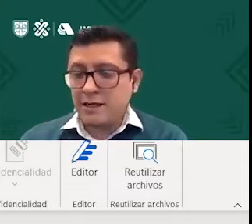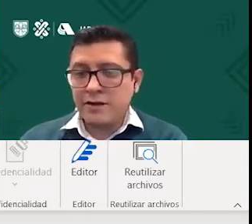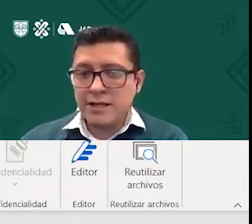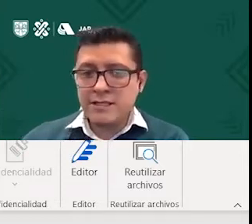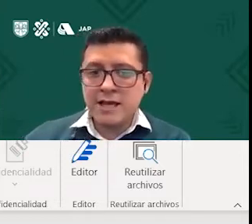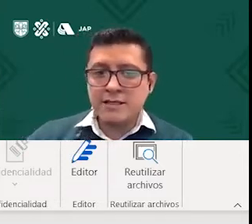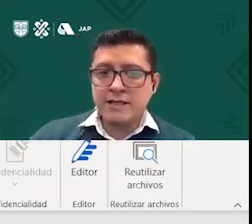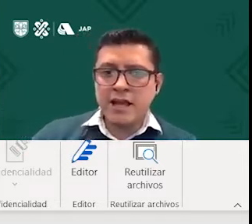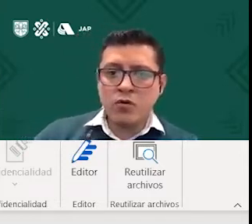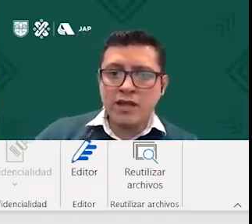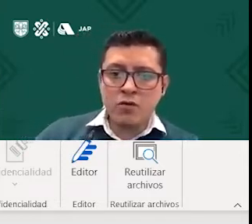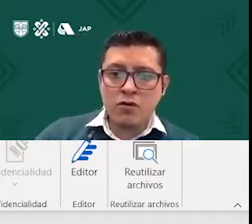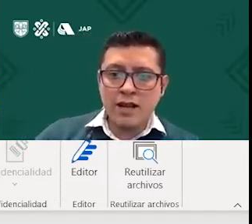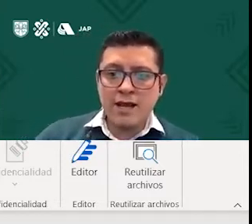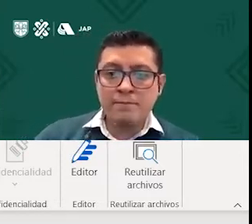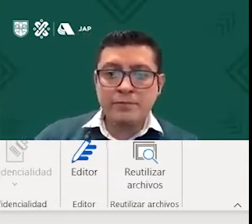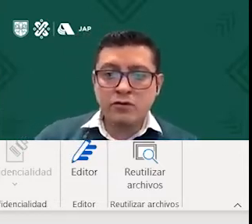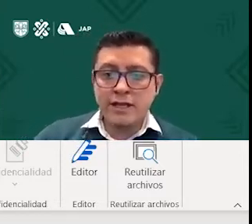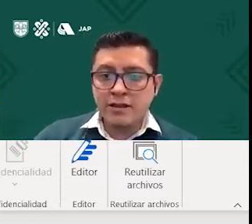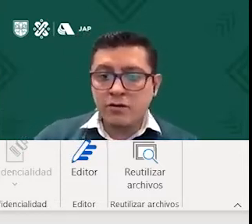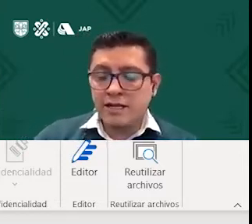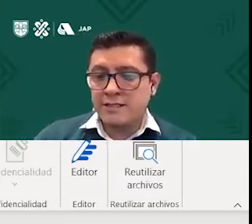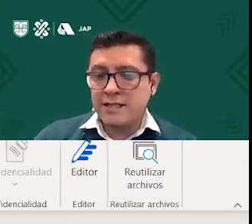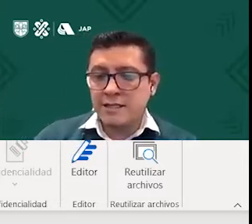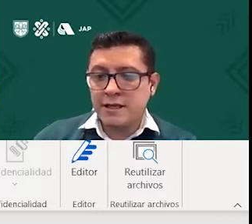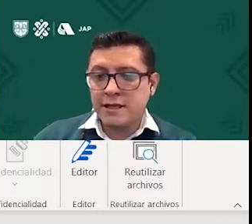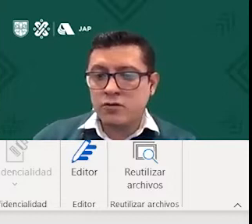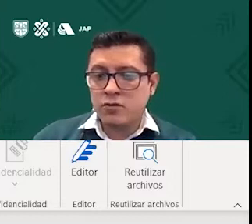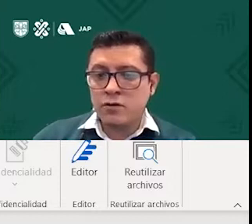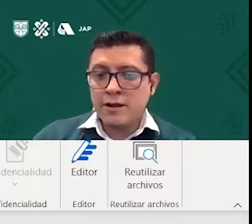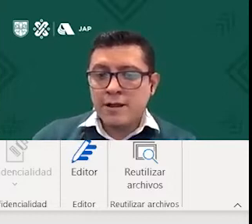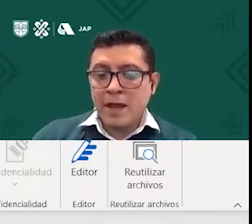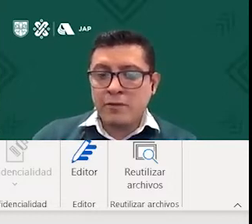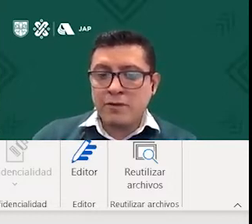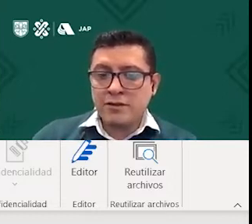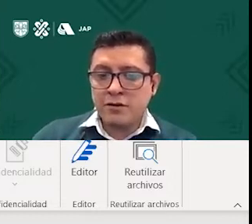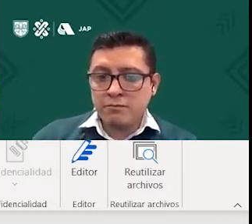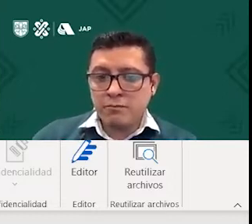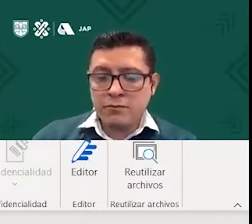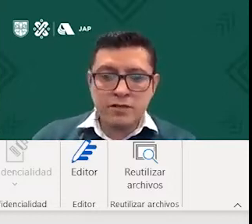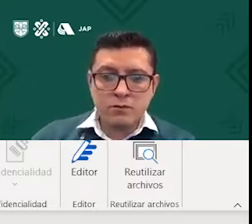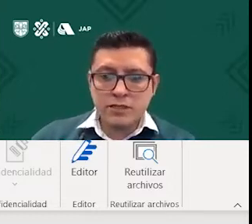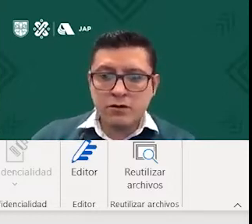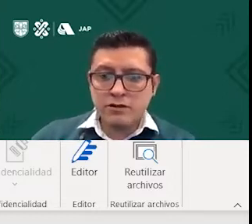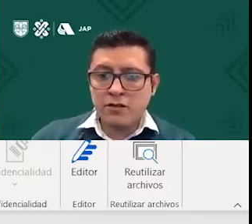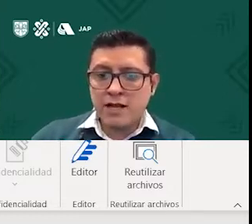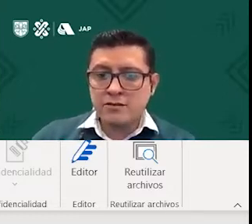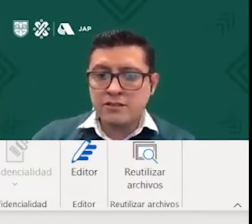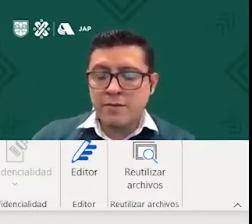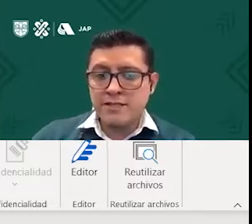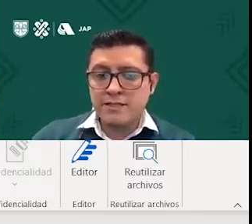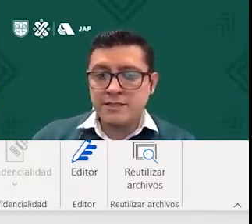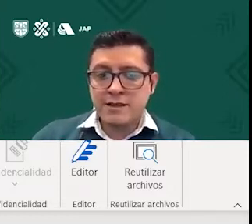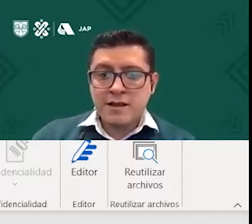este referencia es que tengan cuidado con la con el año en el que están señalando de aprobación nos hemos encontrado